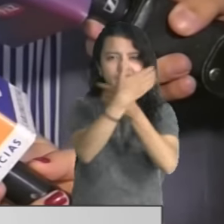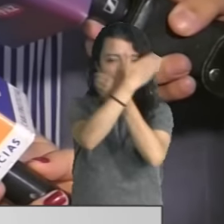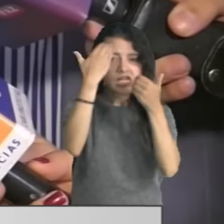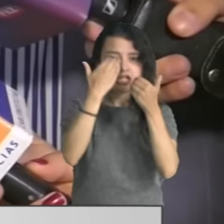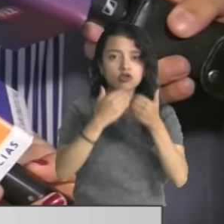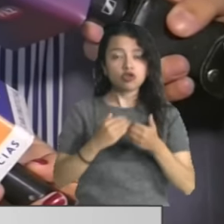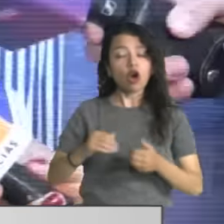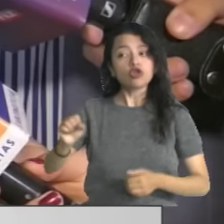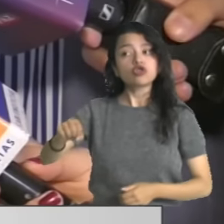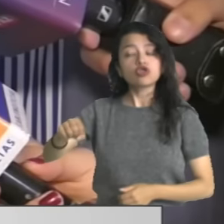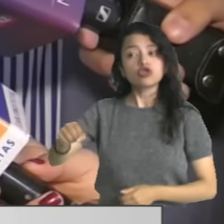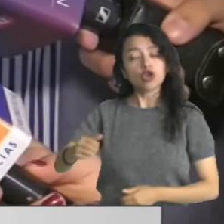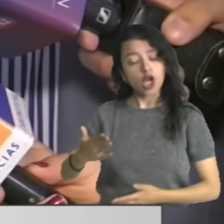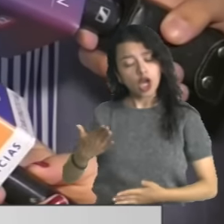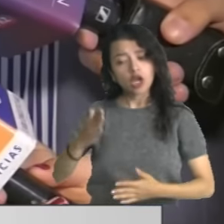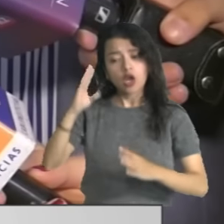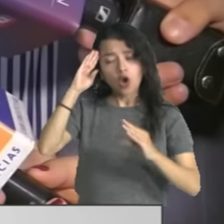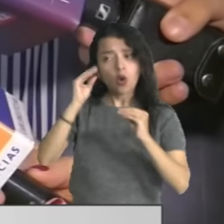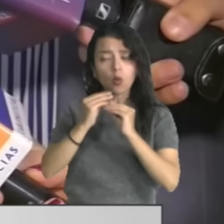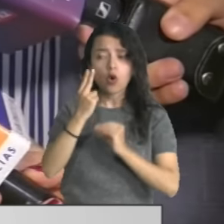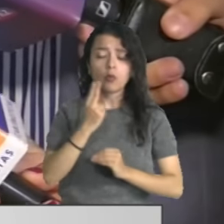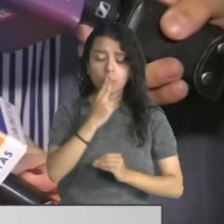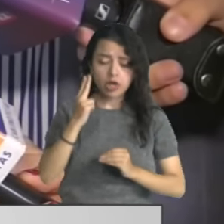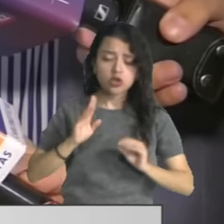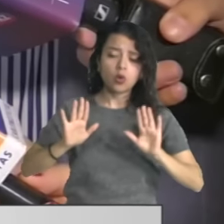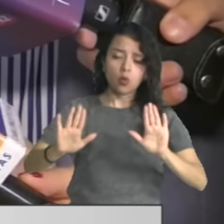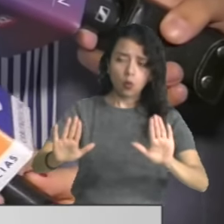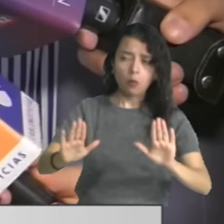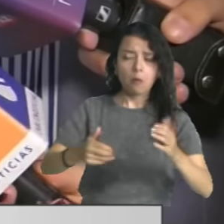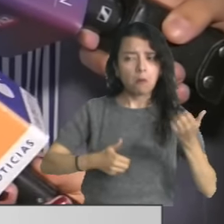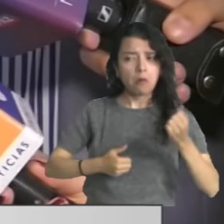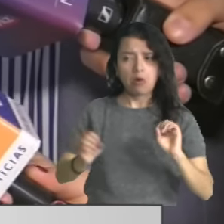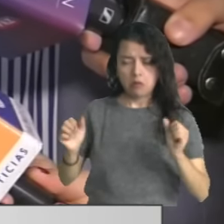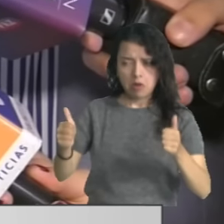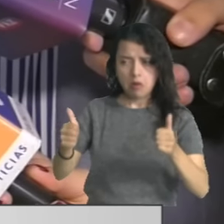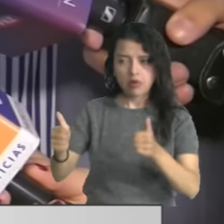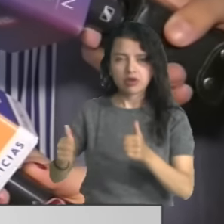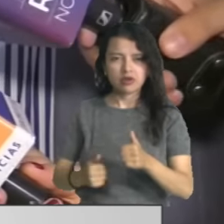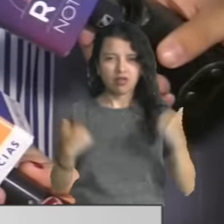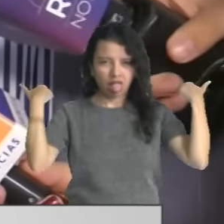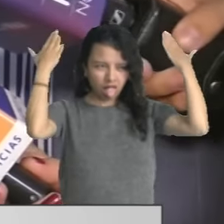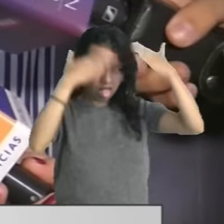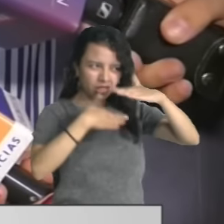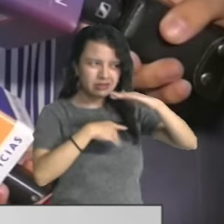delinquiendo, pues el gobierno tendrá que tomar decisiones, porque no es aceptable la